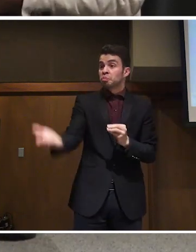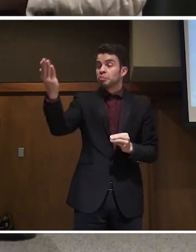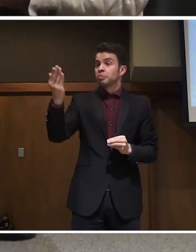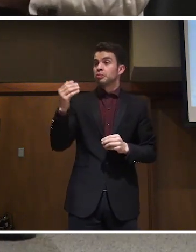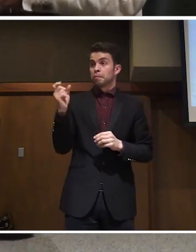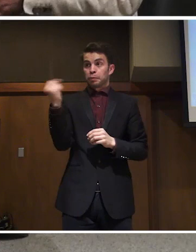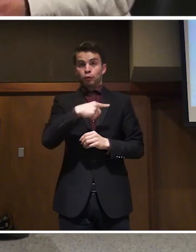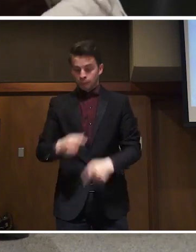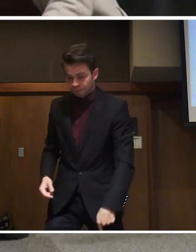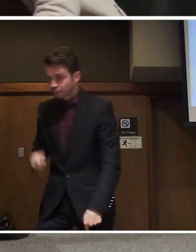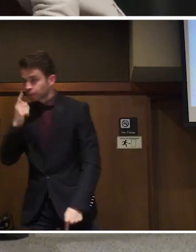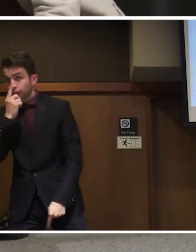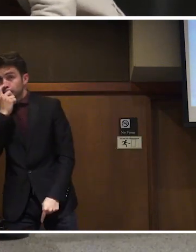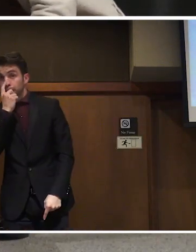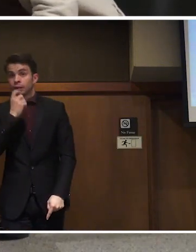Camilo.